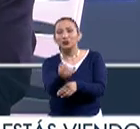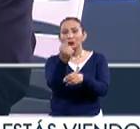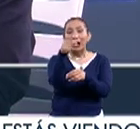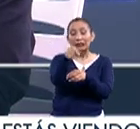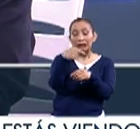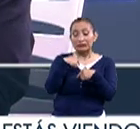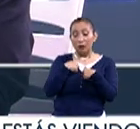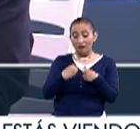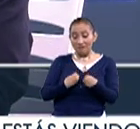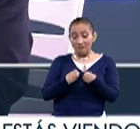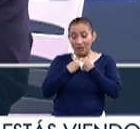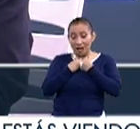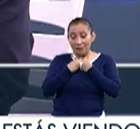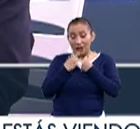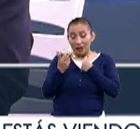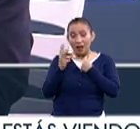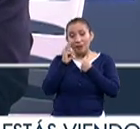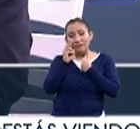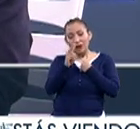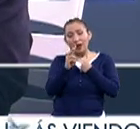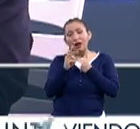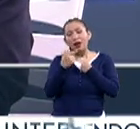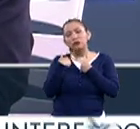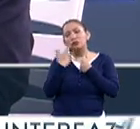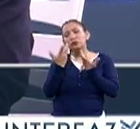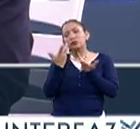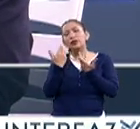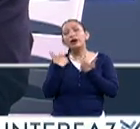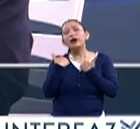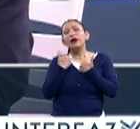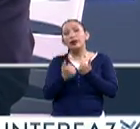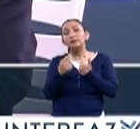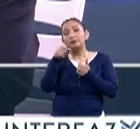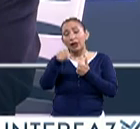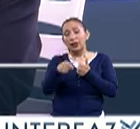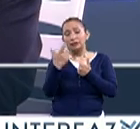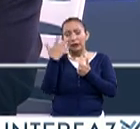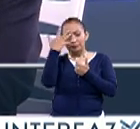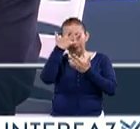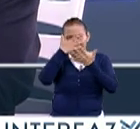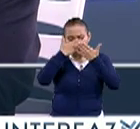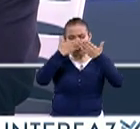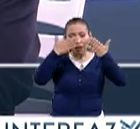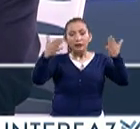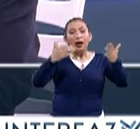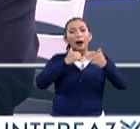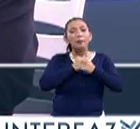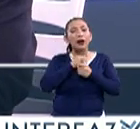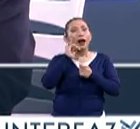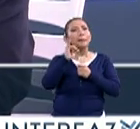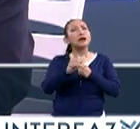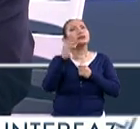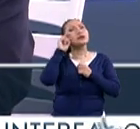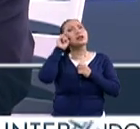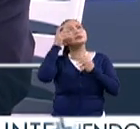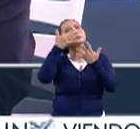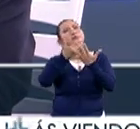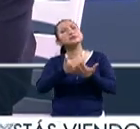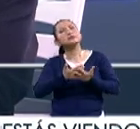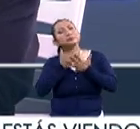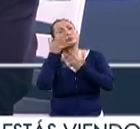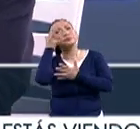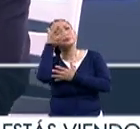de estar viviendo sin verte y muriendo en tu presencia? Esta lúcida conciencia de amar a lo nunca visto y de esperar lo